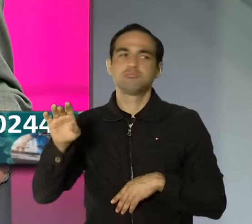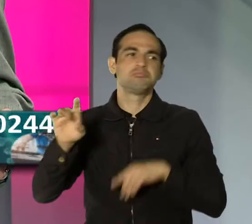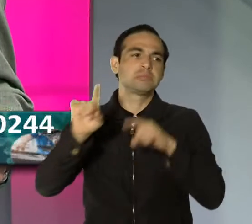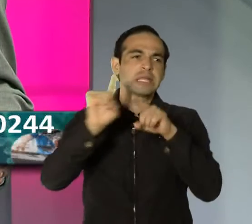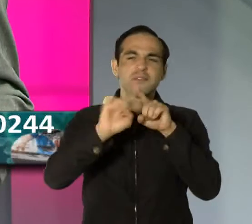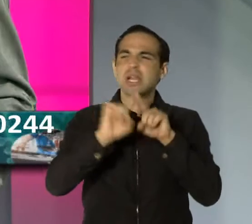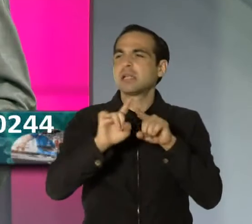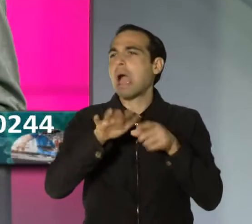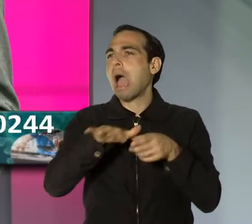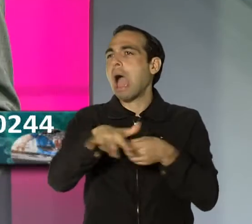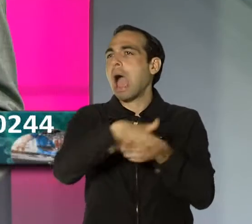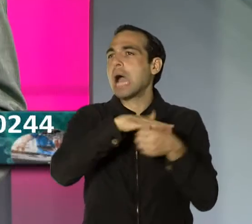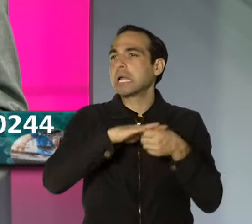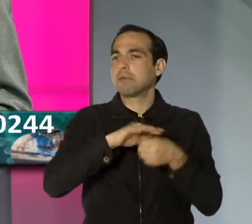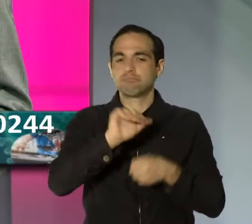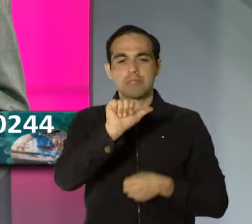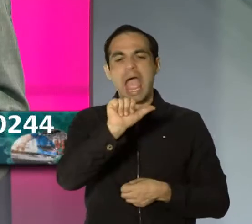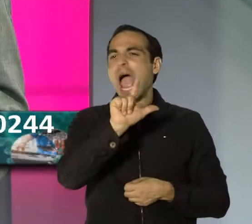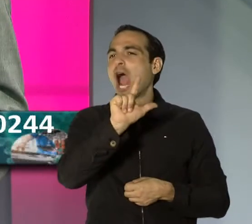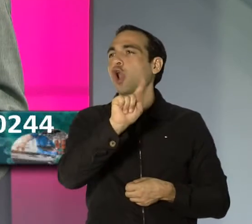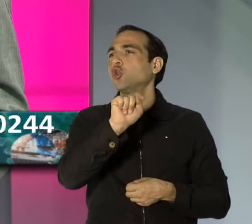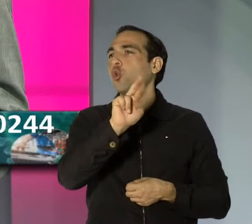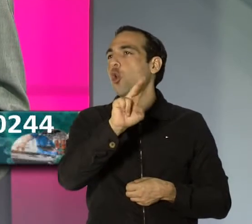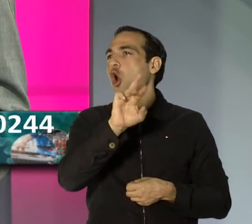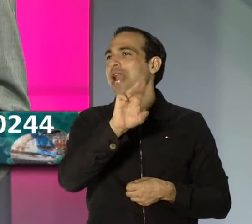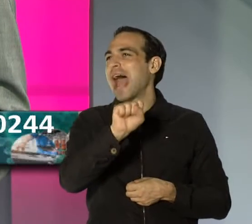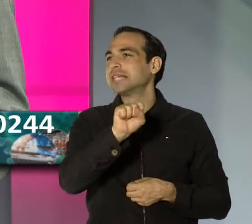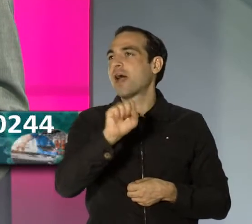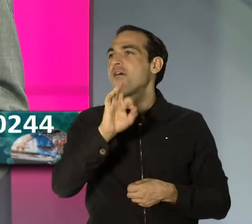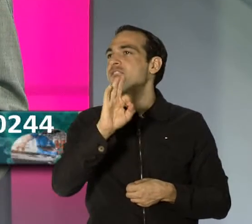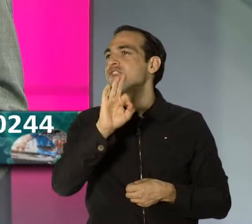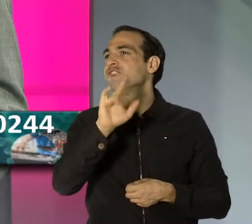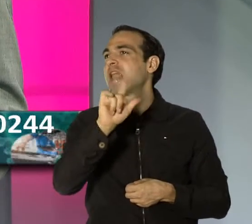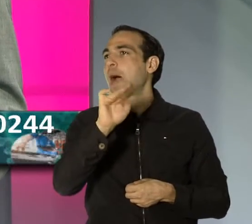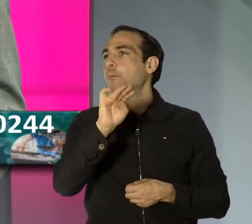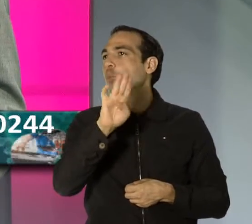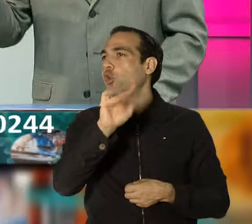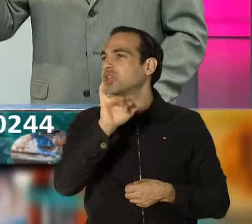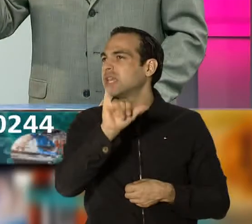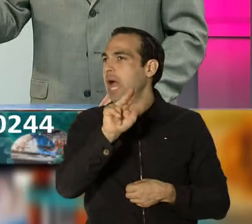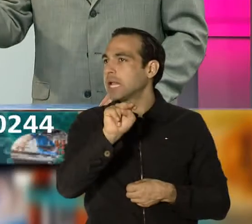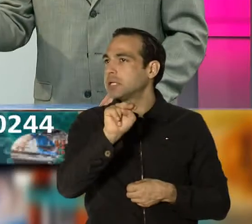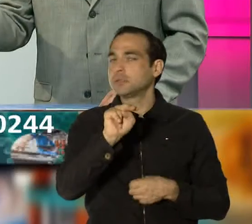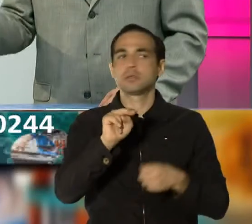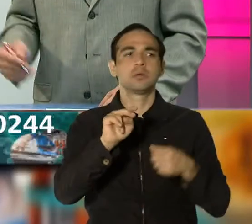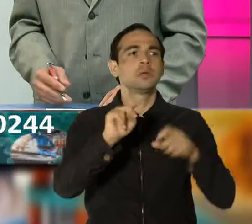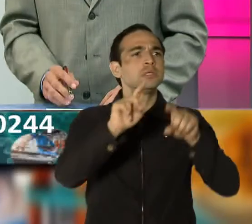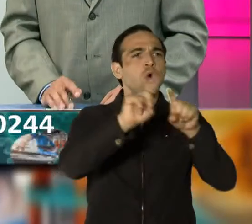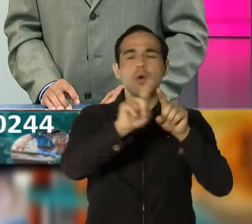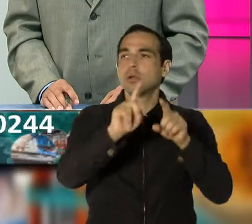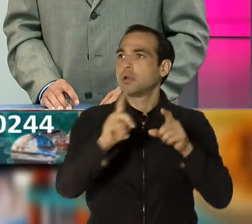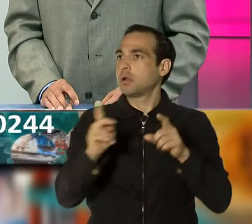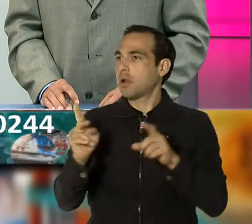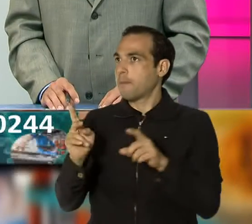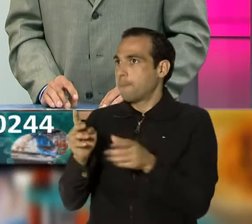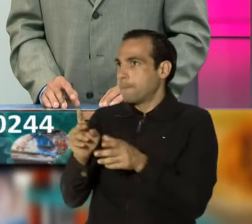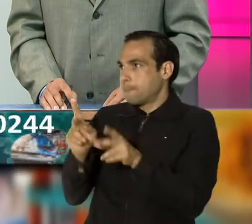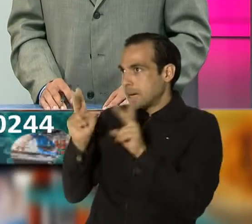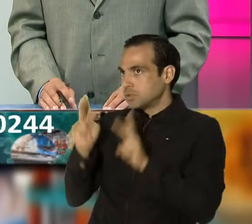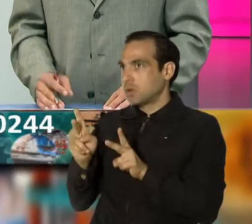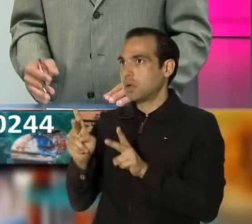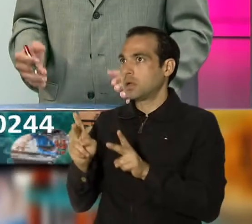inmensas esos complejos de vivienda. Las personas los adquieren, pero se tienen que hacer cargo de esos defectos, de